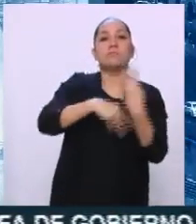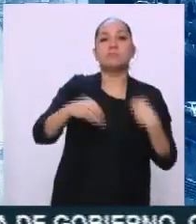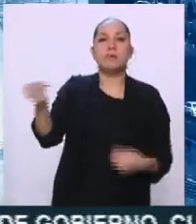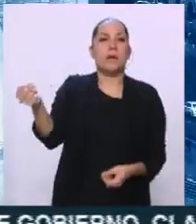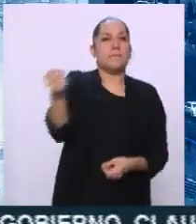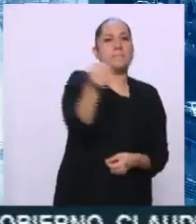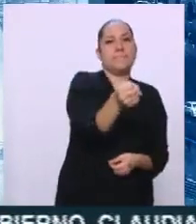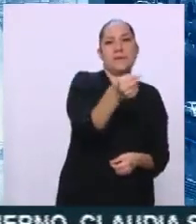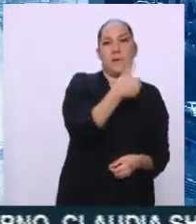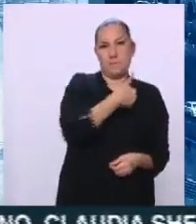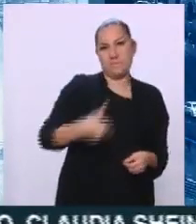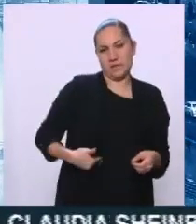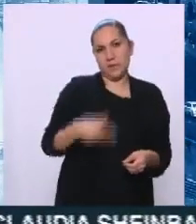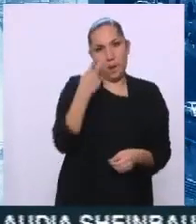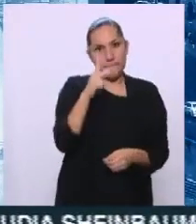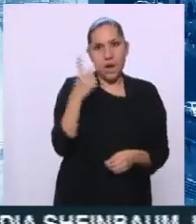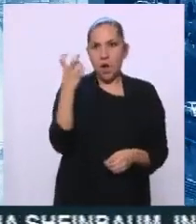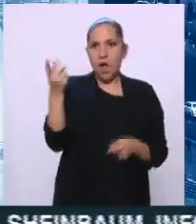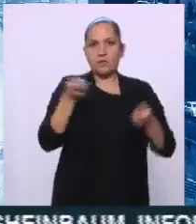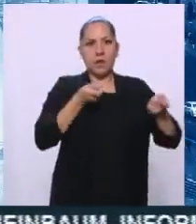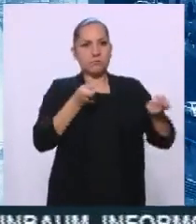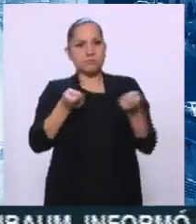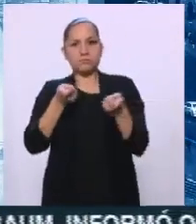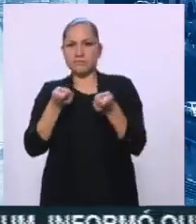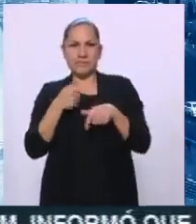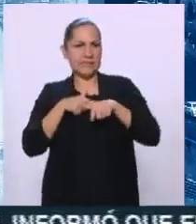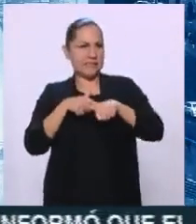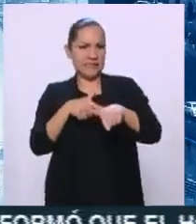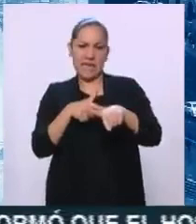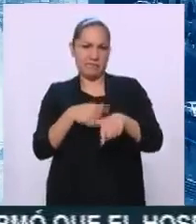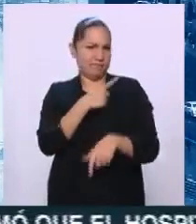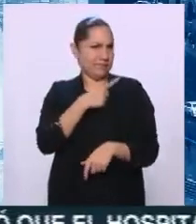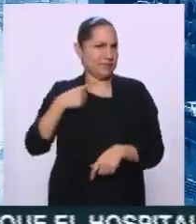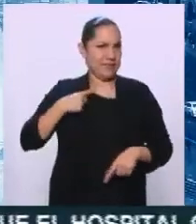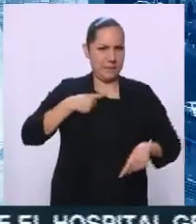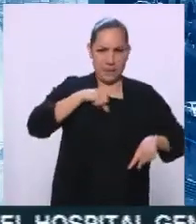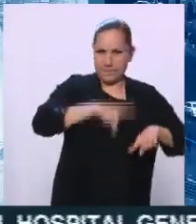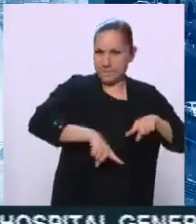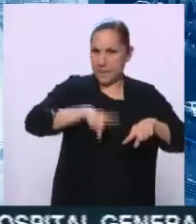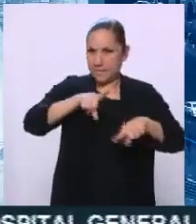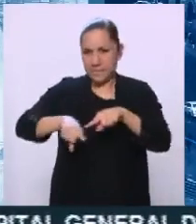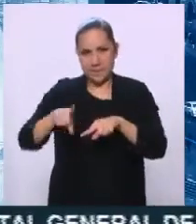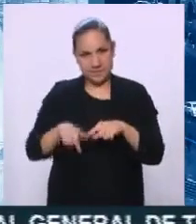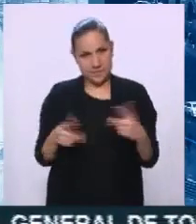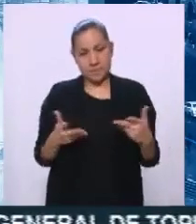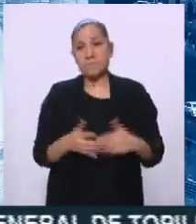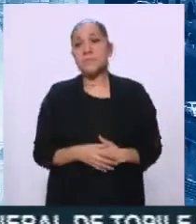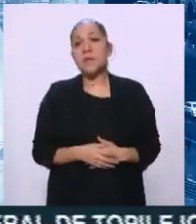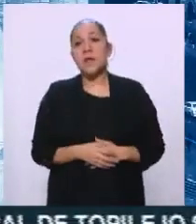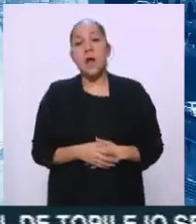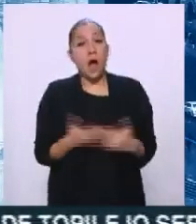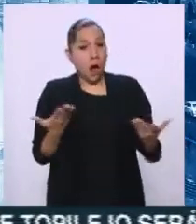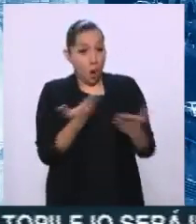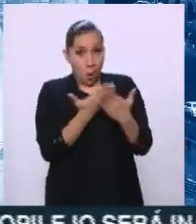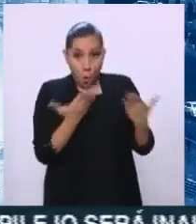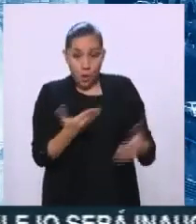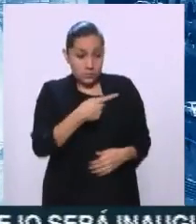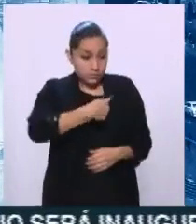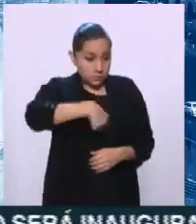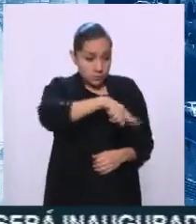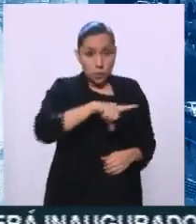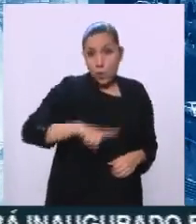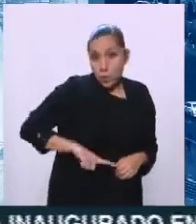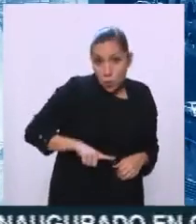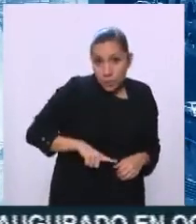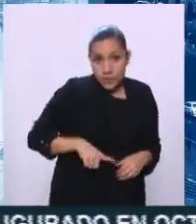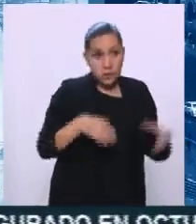poder. Entonces ahí se vieron el presidente de la República y el gobierno de la República es una entidad pública, defensora